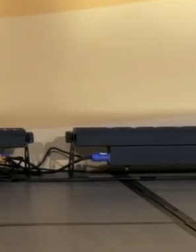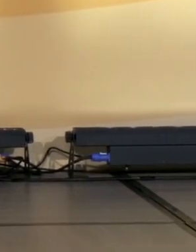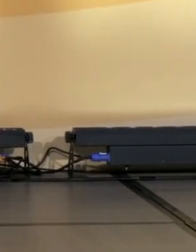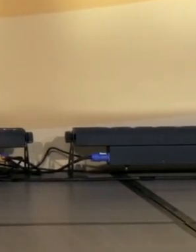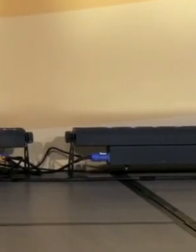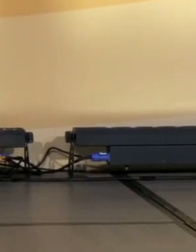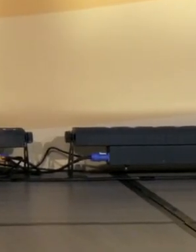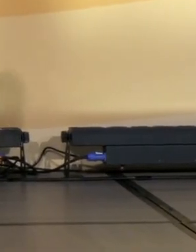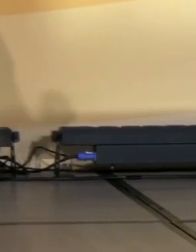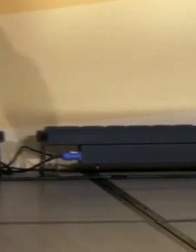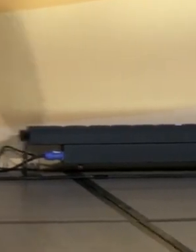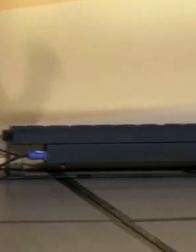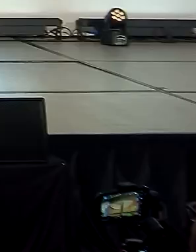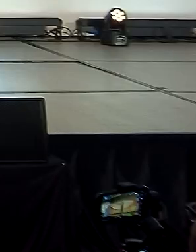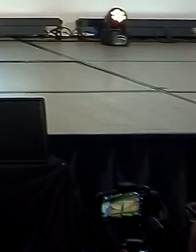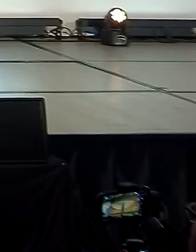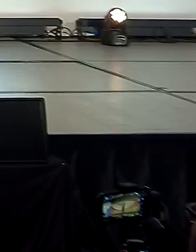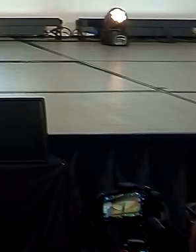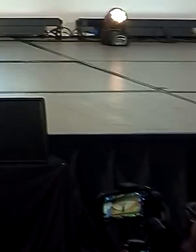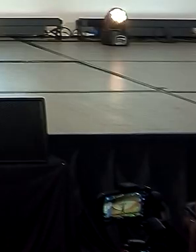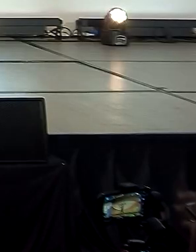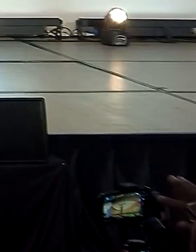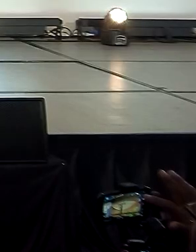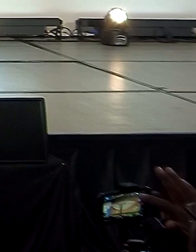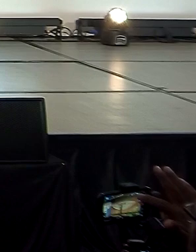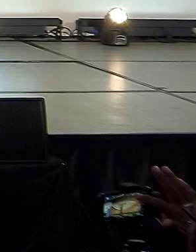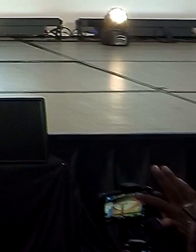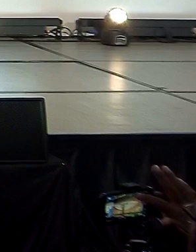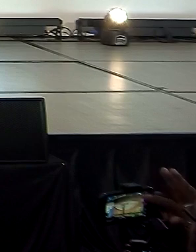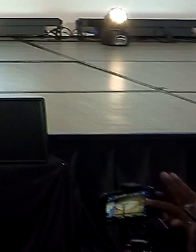hacer cosas que no sabemos y no entendemos, pero las vamos a usar.